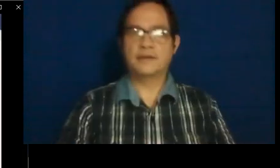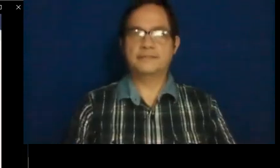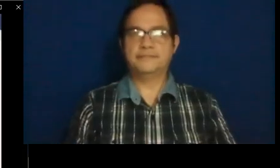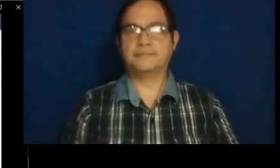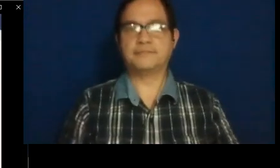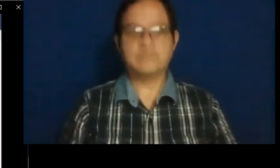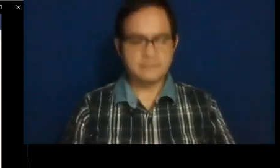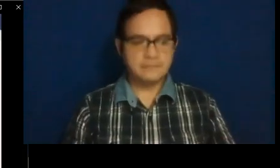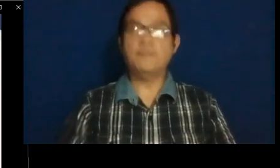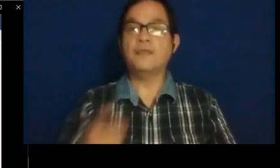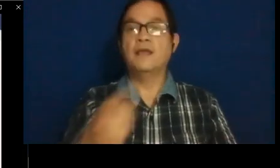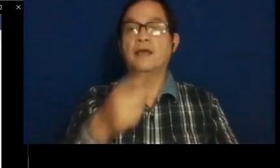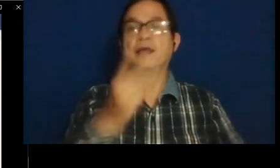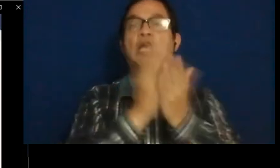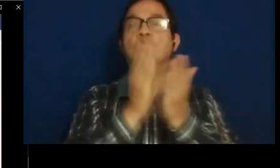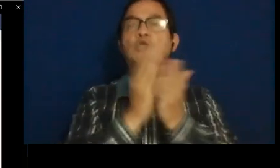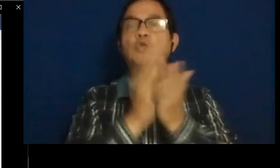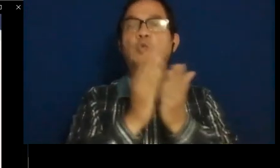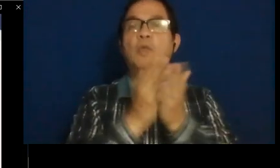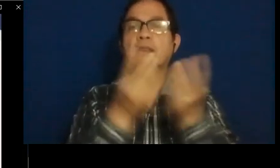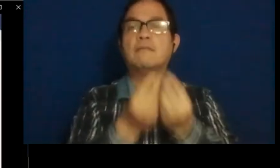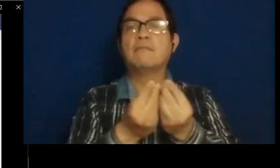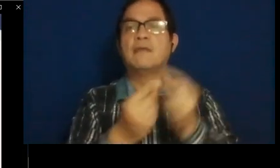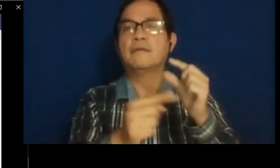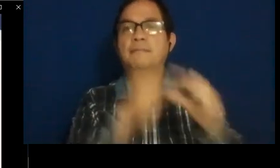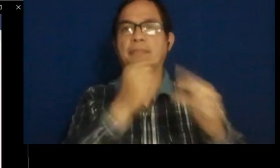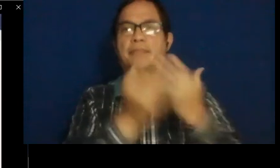Listo, aquí es un estudiante que es de nuestro grupo